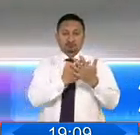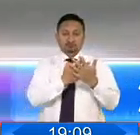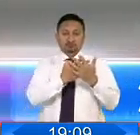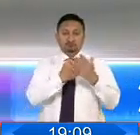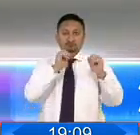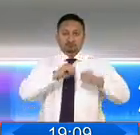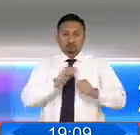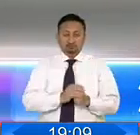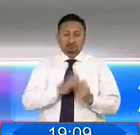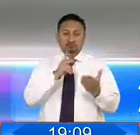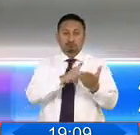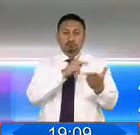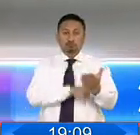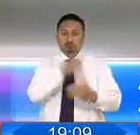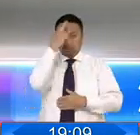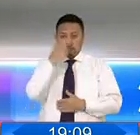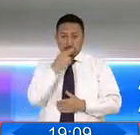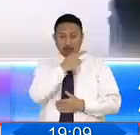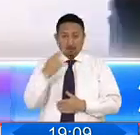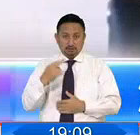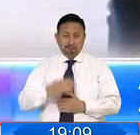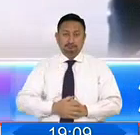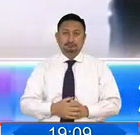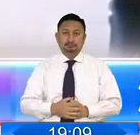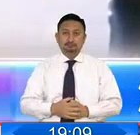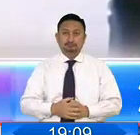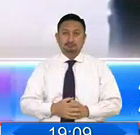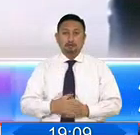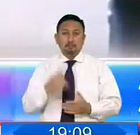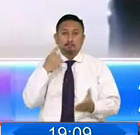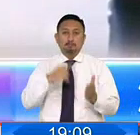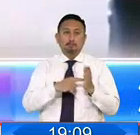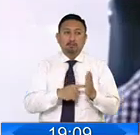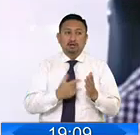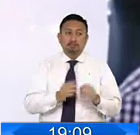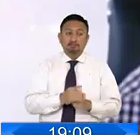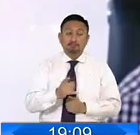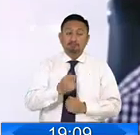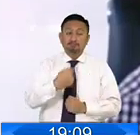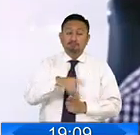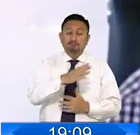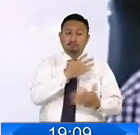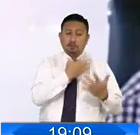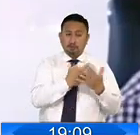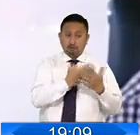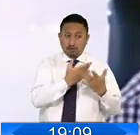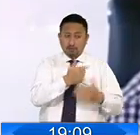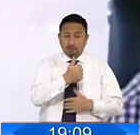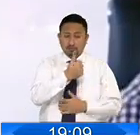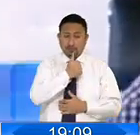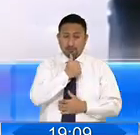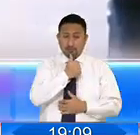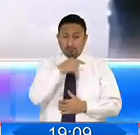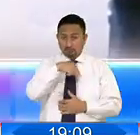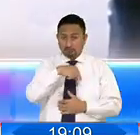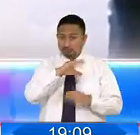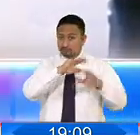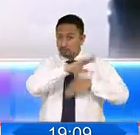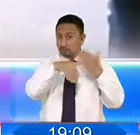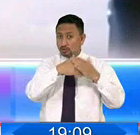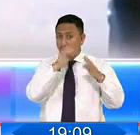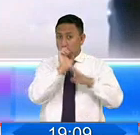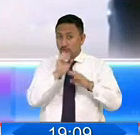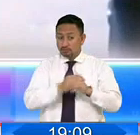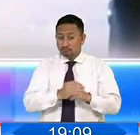un verdadero proyecto de rehabilitación. ¿Por qué no privatizamos a los centros de rehabilitación social a nivel del país? A lo